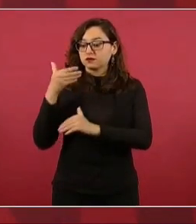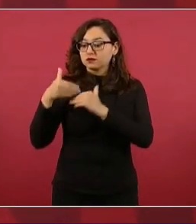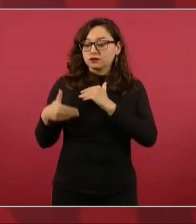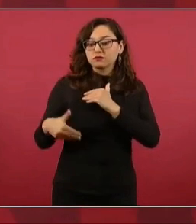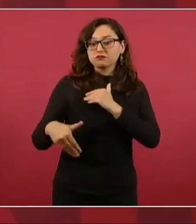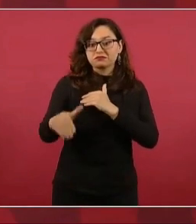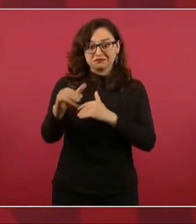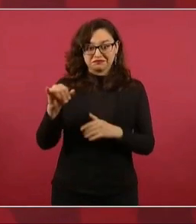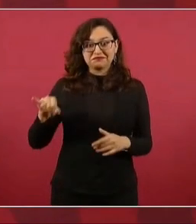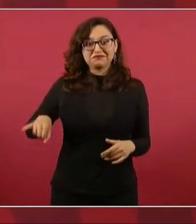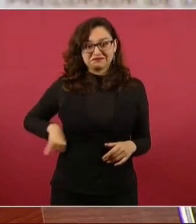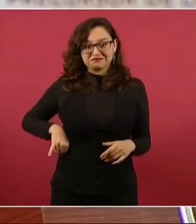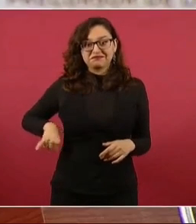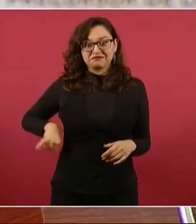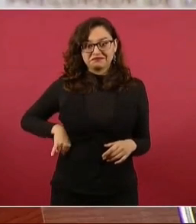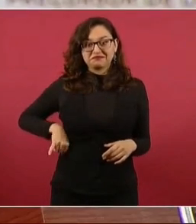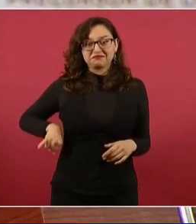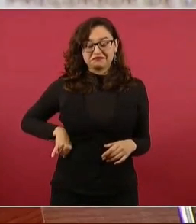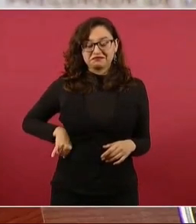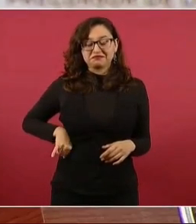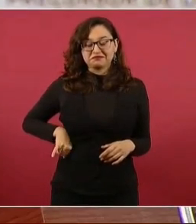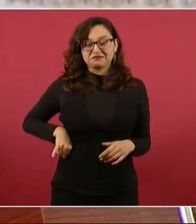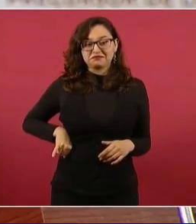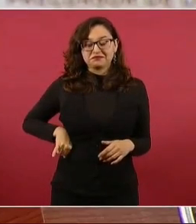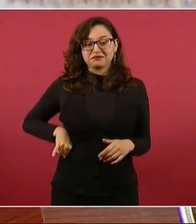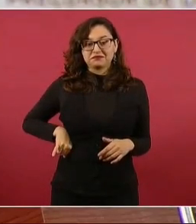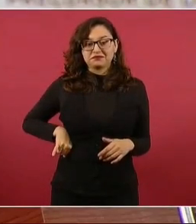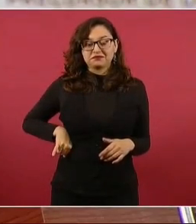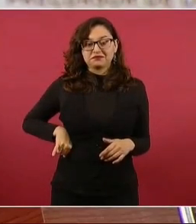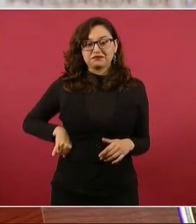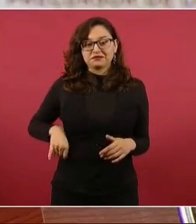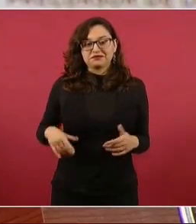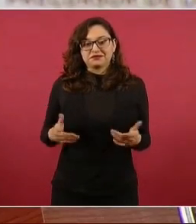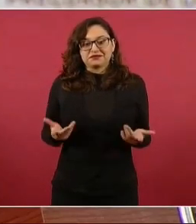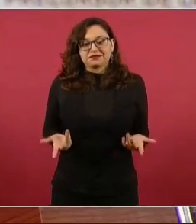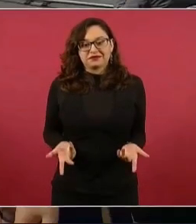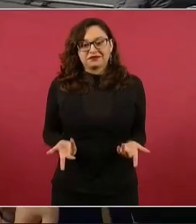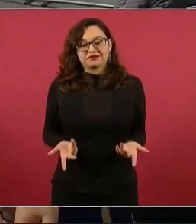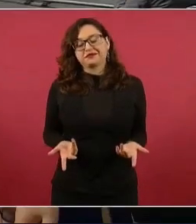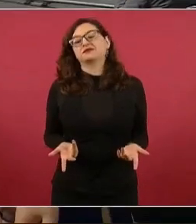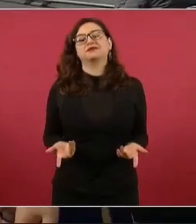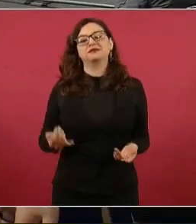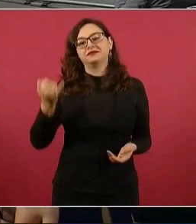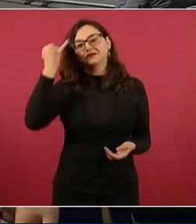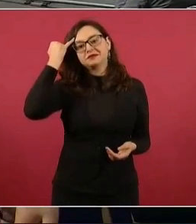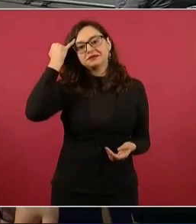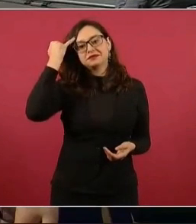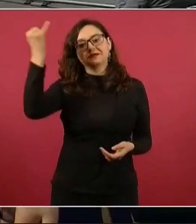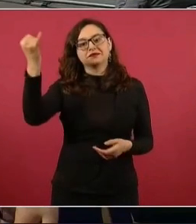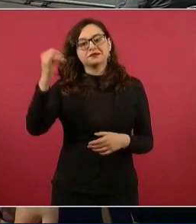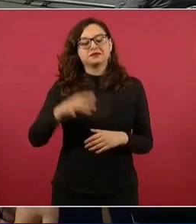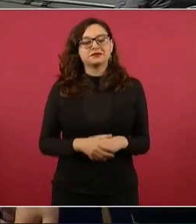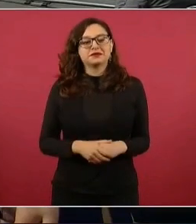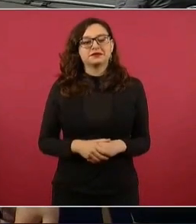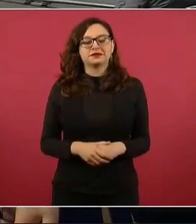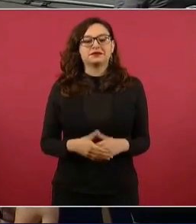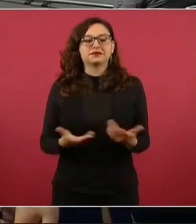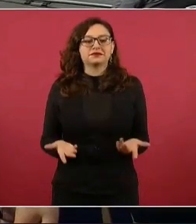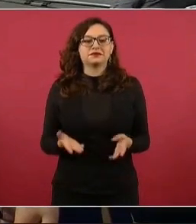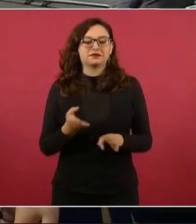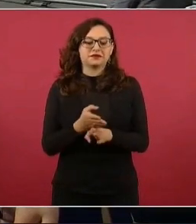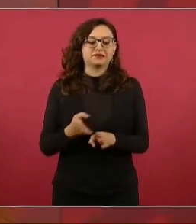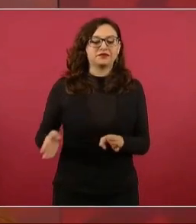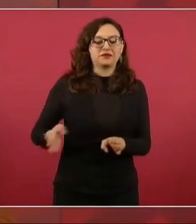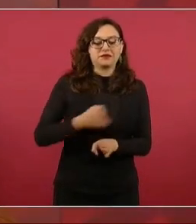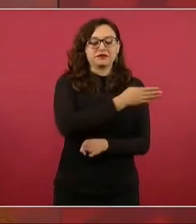interesantes los que nos tocó vivir, imagínense, en la colonia 3 siglos no se